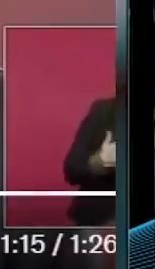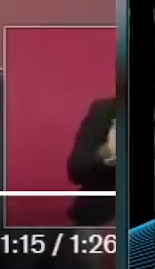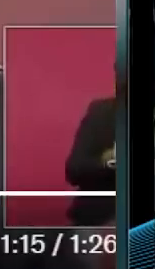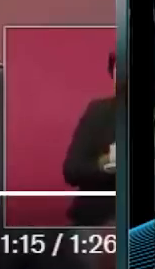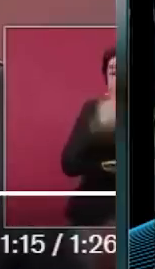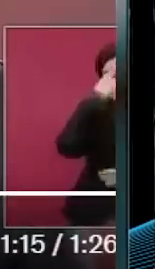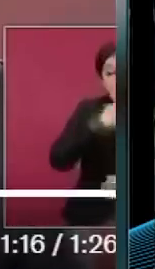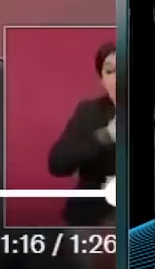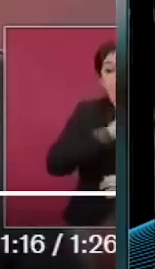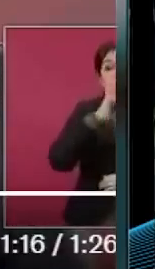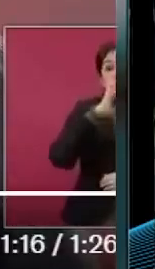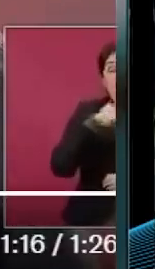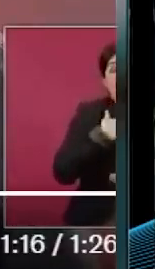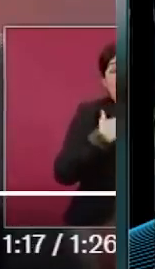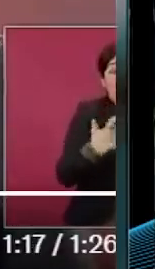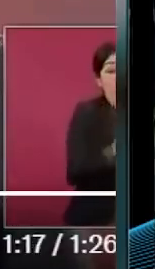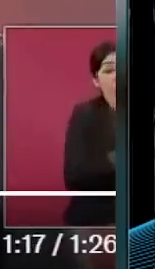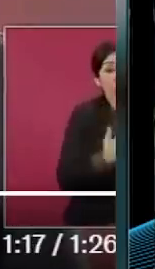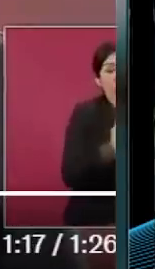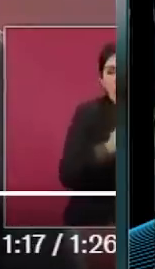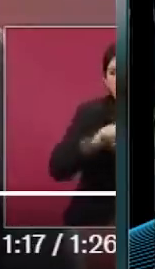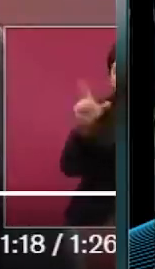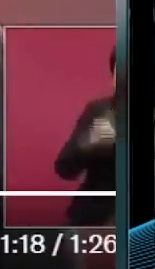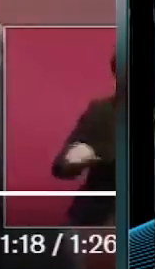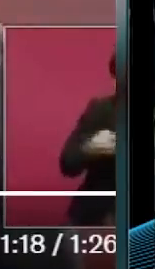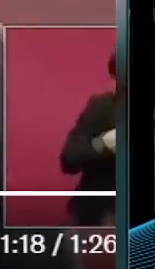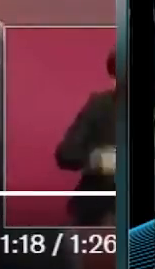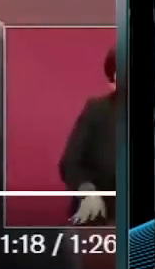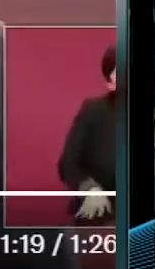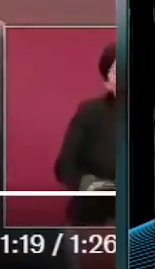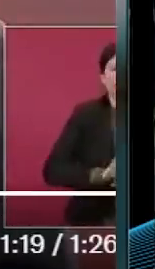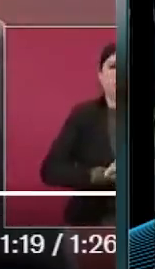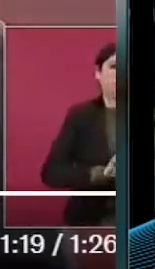buenos para ellos y malos para la nación.